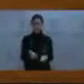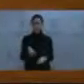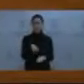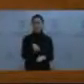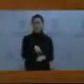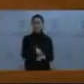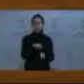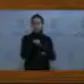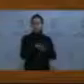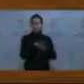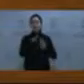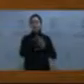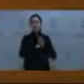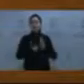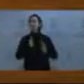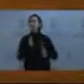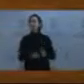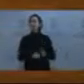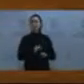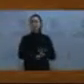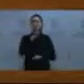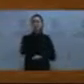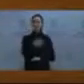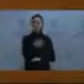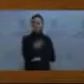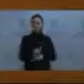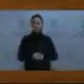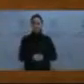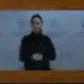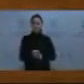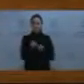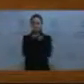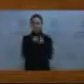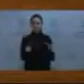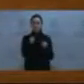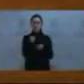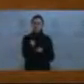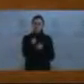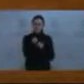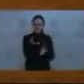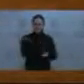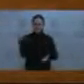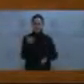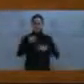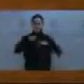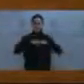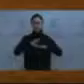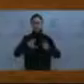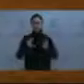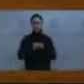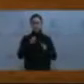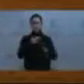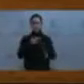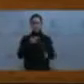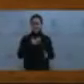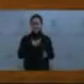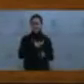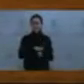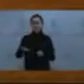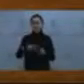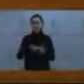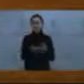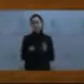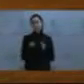de medidas sancionadoras de orden penal, aunque también se puso de manifiesto, al menos por nuestro grupo, que en materia de